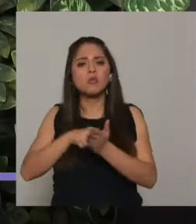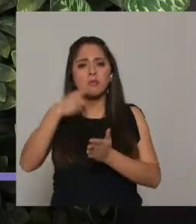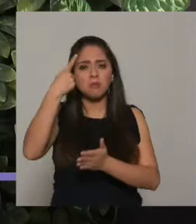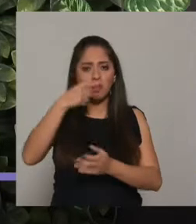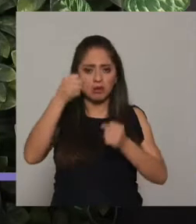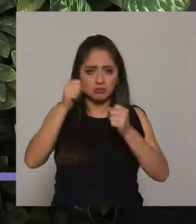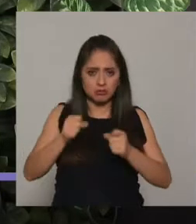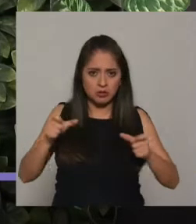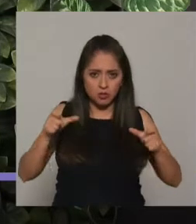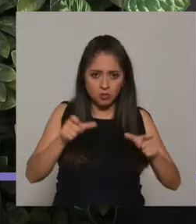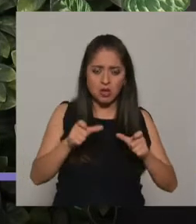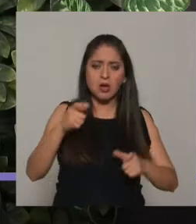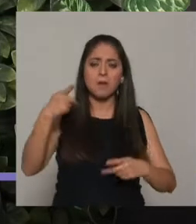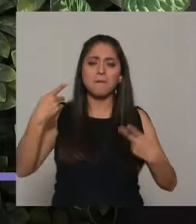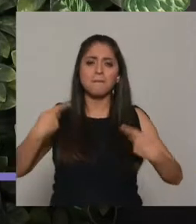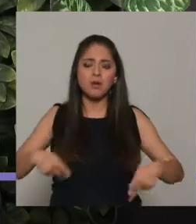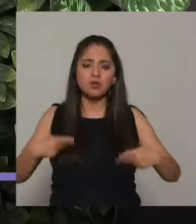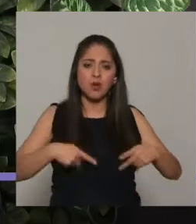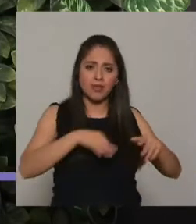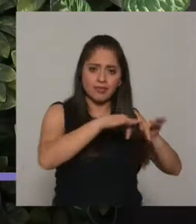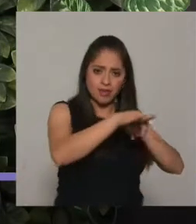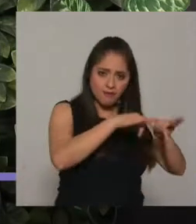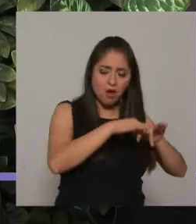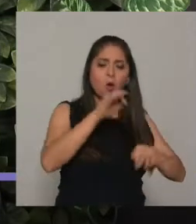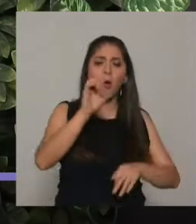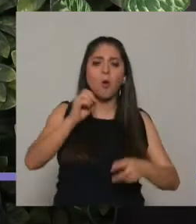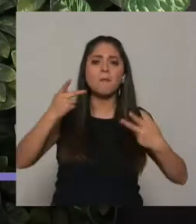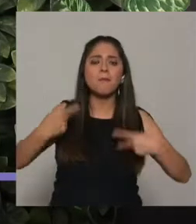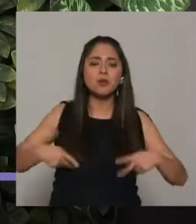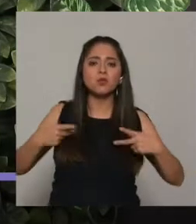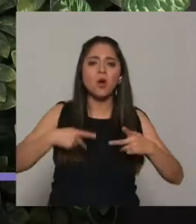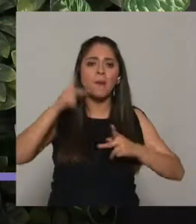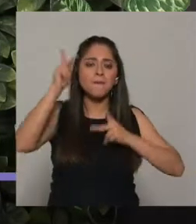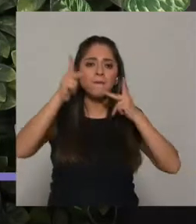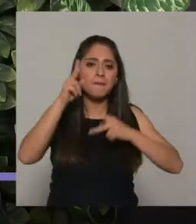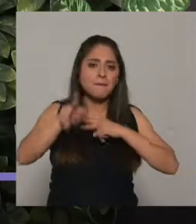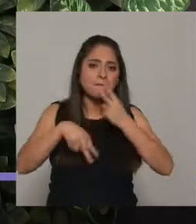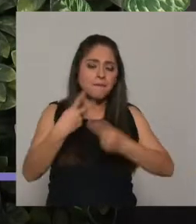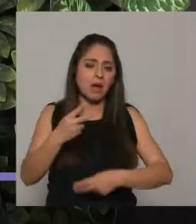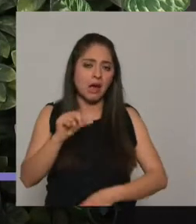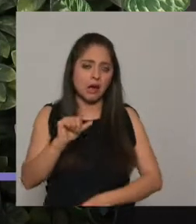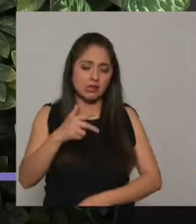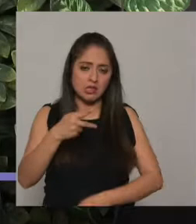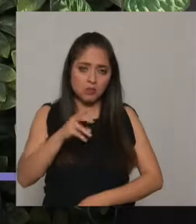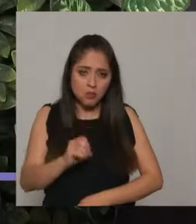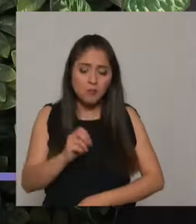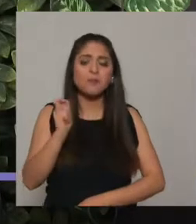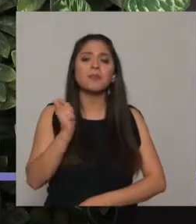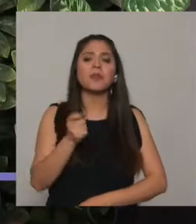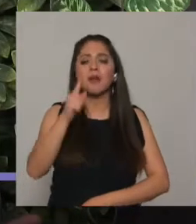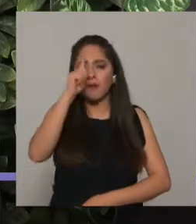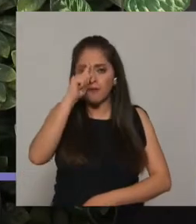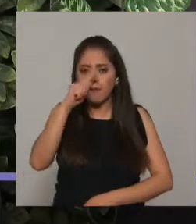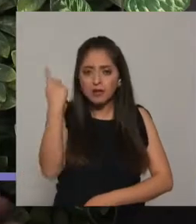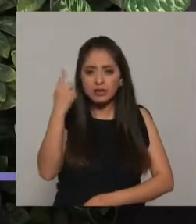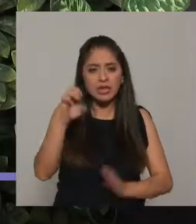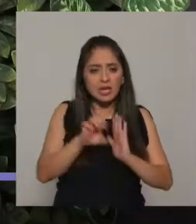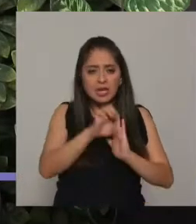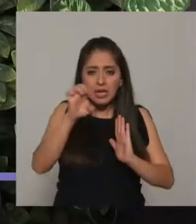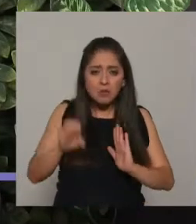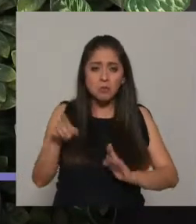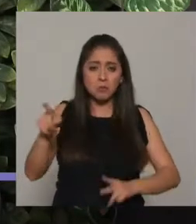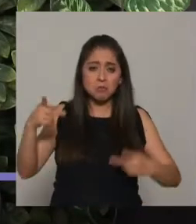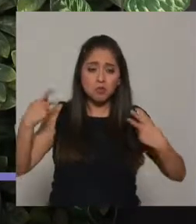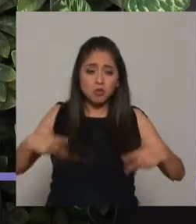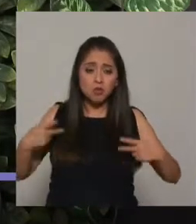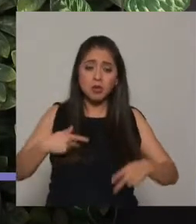tanto para el personal como para el ciudadano que acude a este archivo, ¿sí? Facilitarle. La idea es que el ciudadano dé las menos vueltas